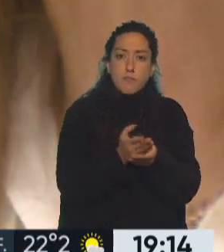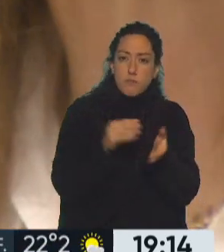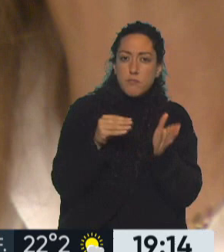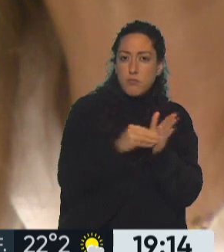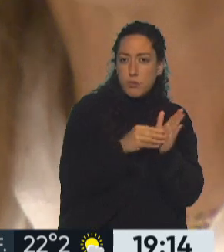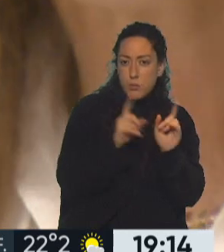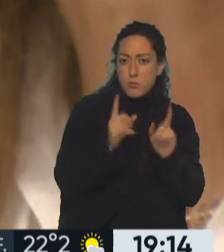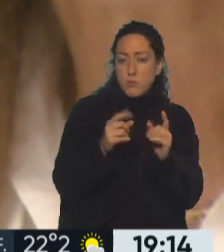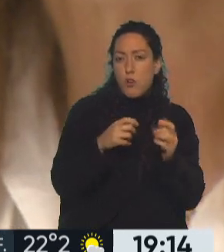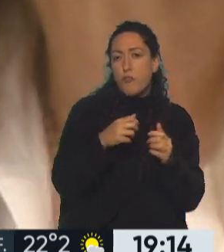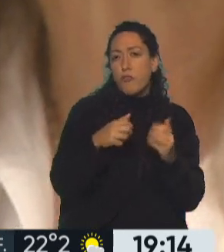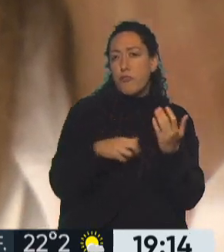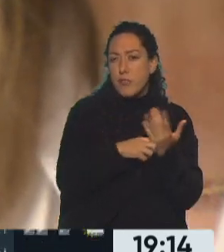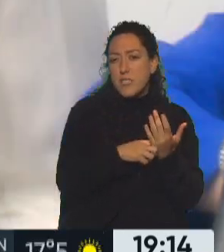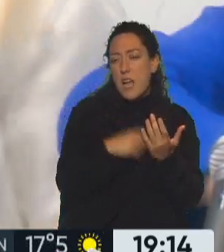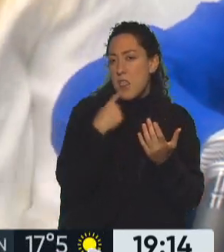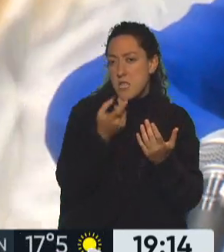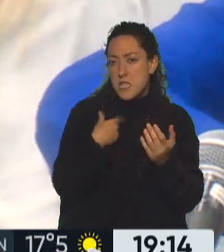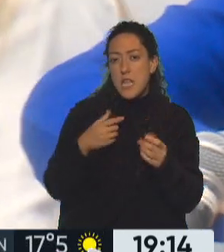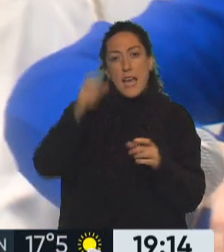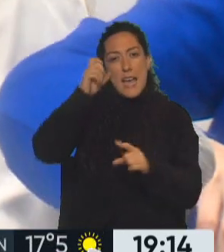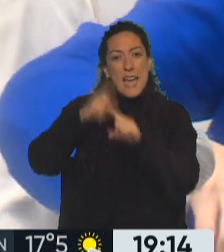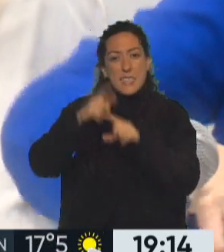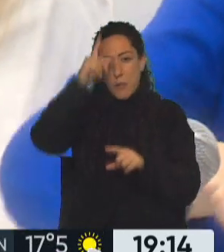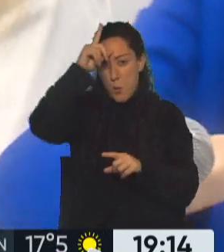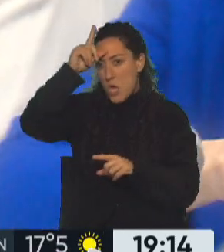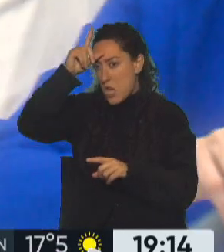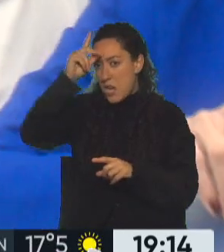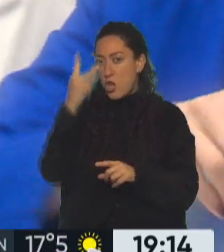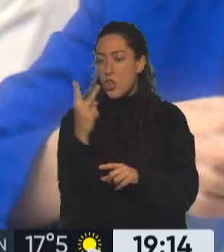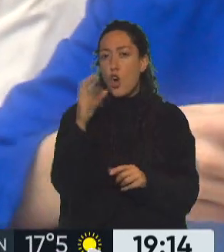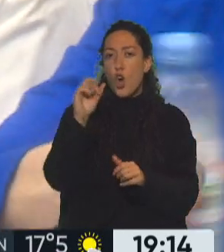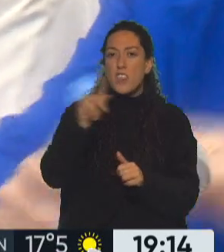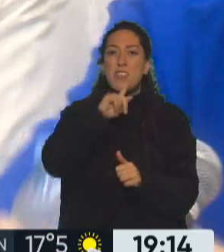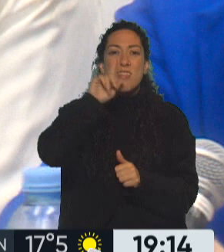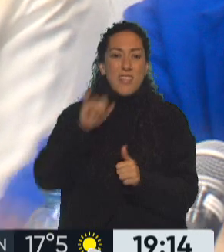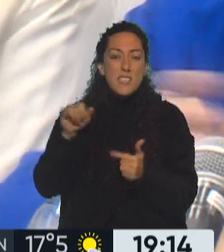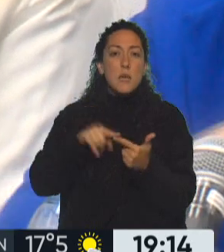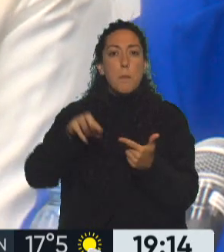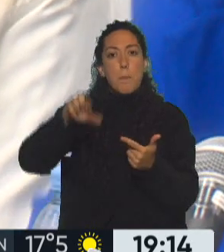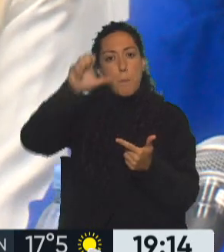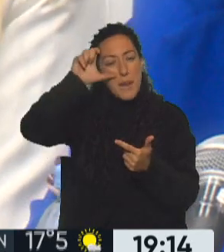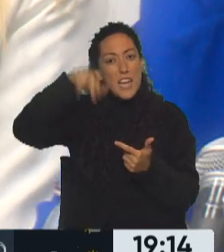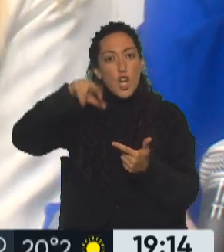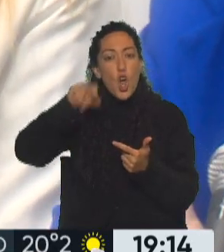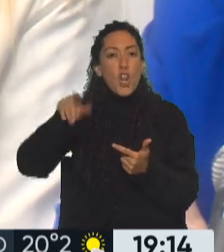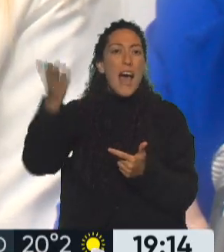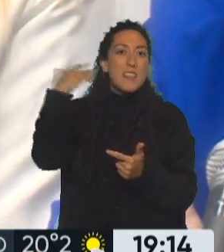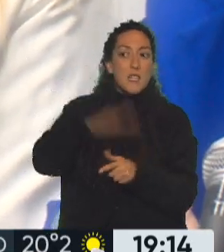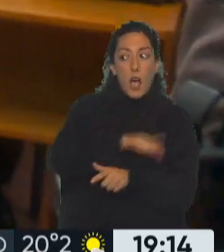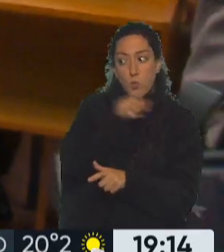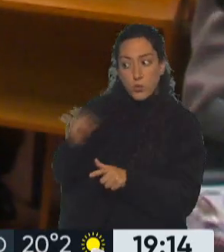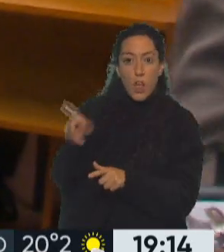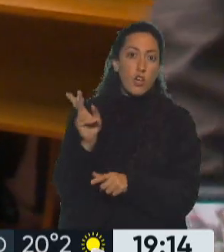desistió de la acusación contra los ex vigiladores del carmel José Ortiz y Norberto glenón también imputados por el crimen